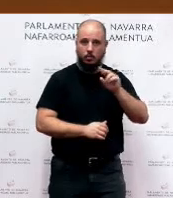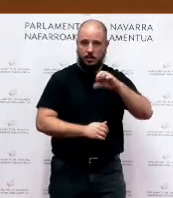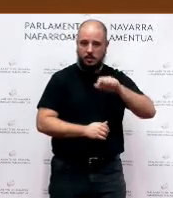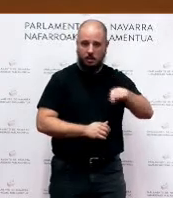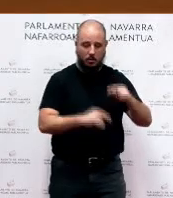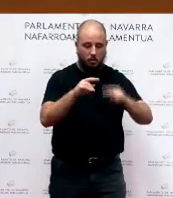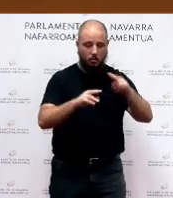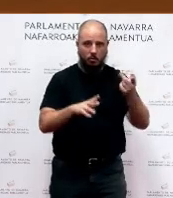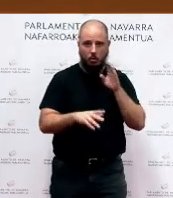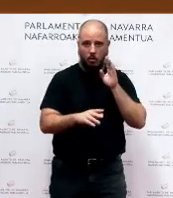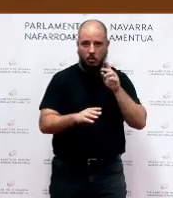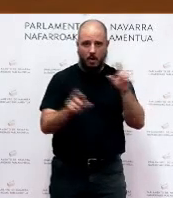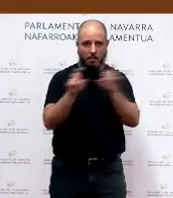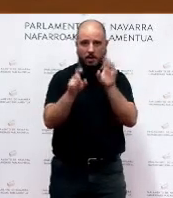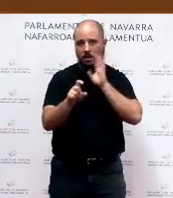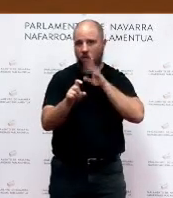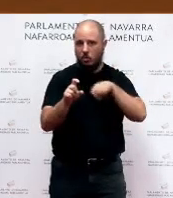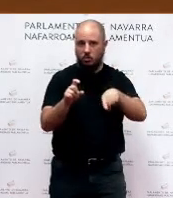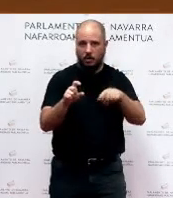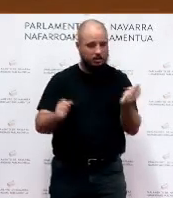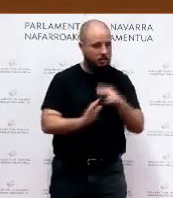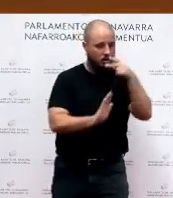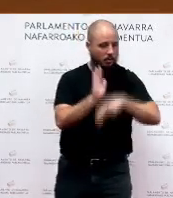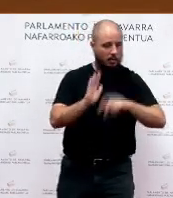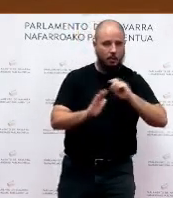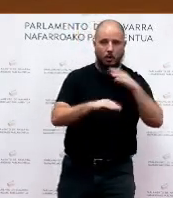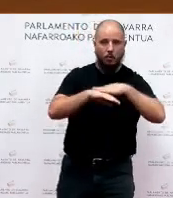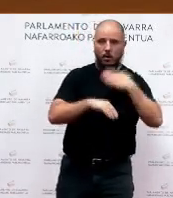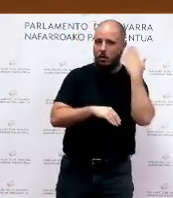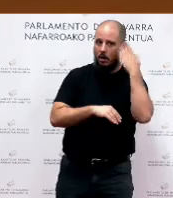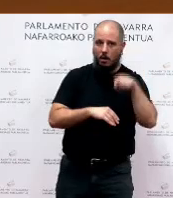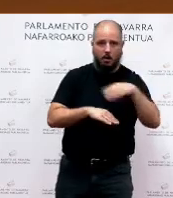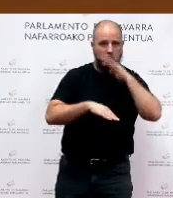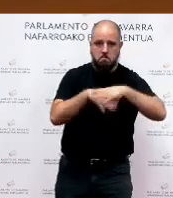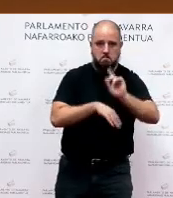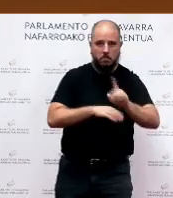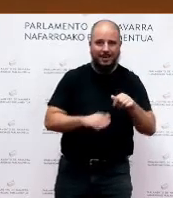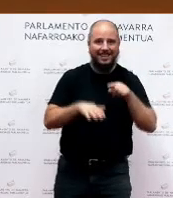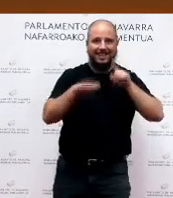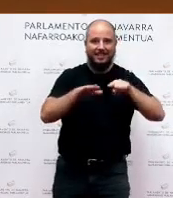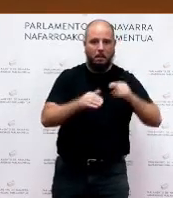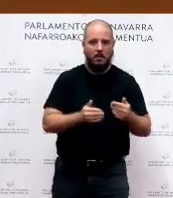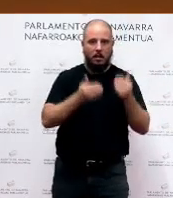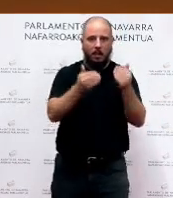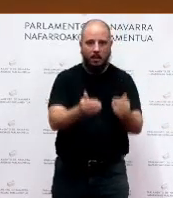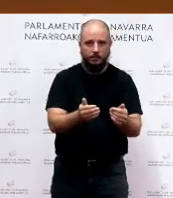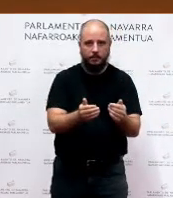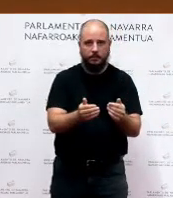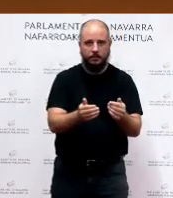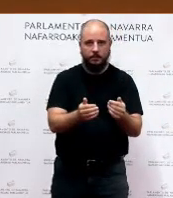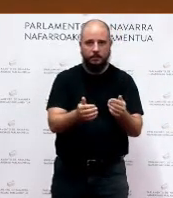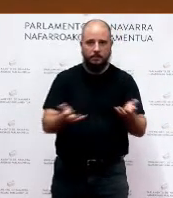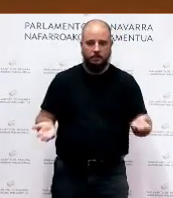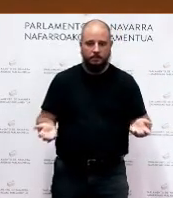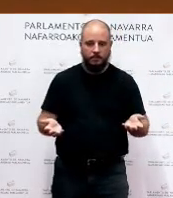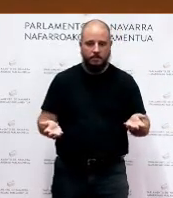además incumple su propia normativa, la del Gobierno de Navarra. 6 meses de retraso, 6 meses, para que